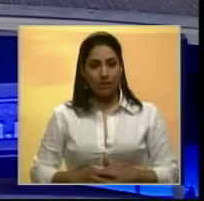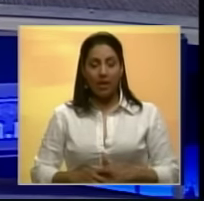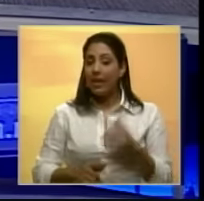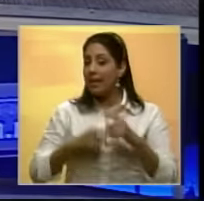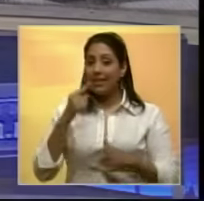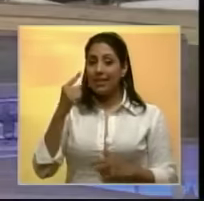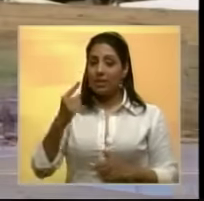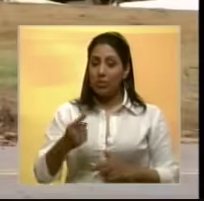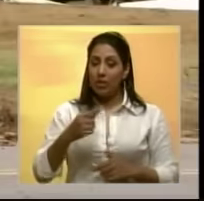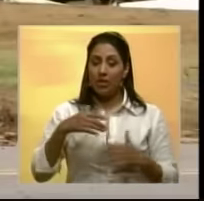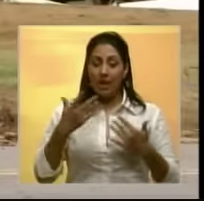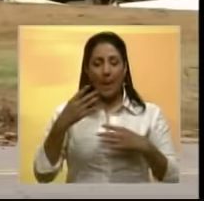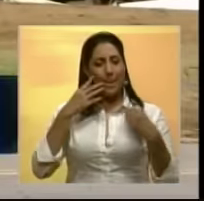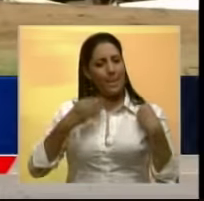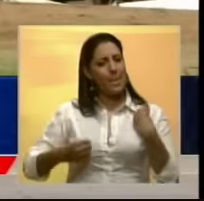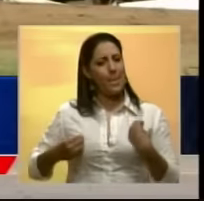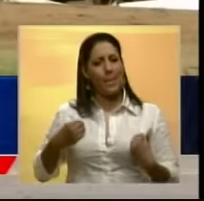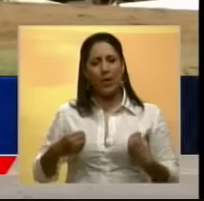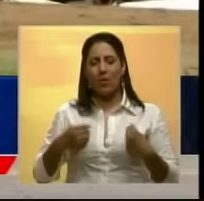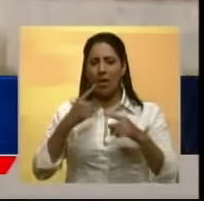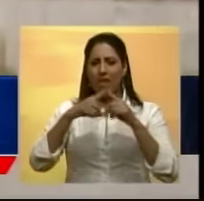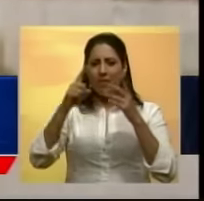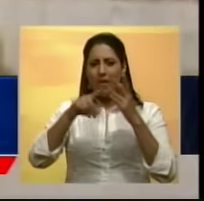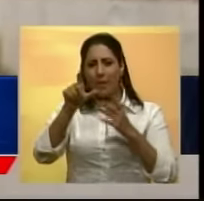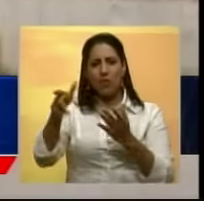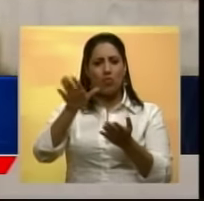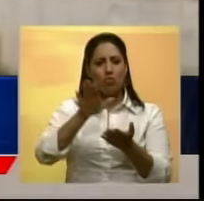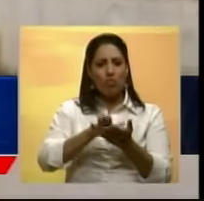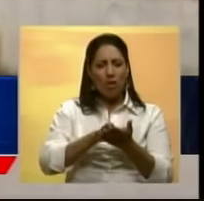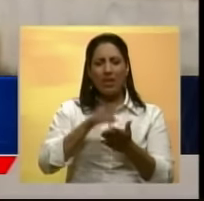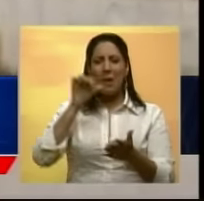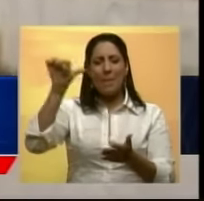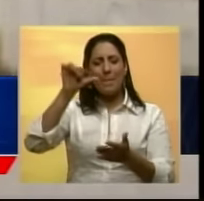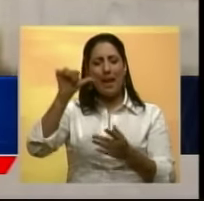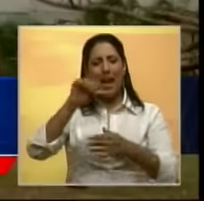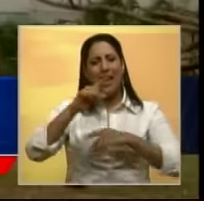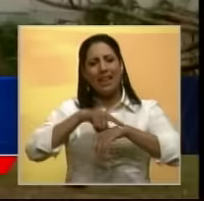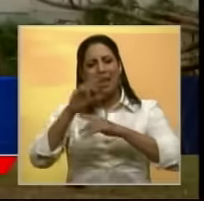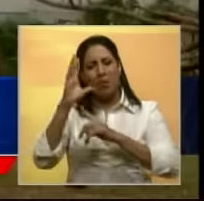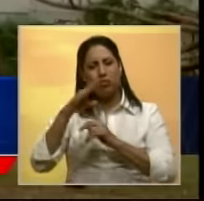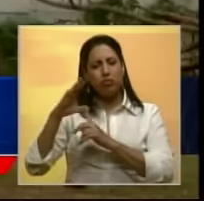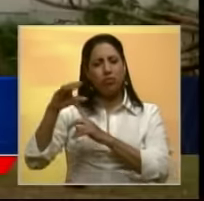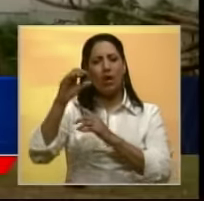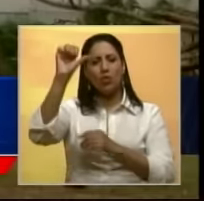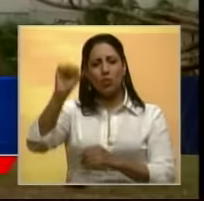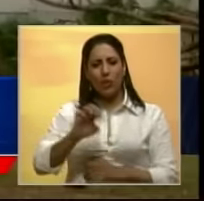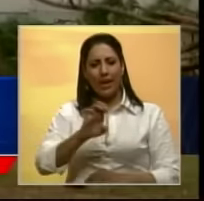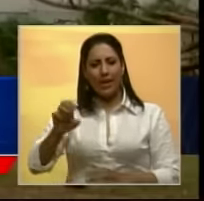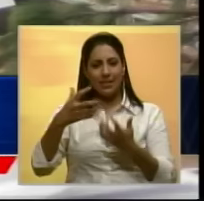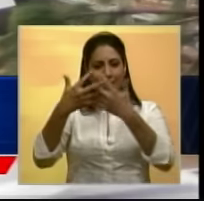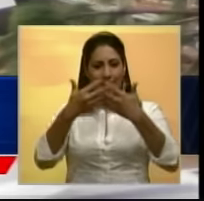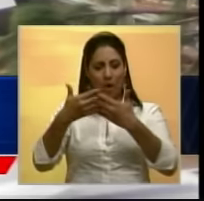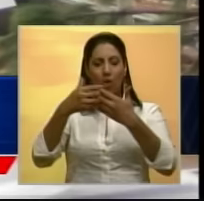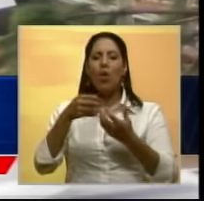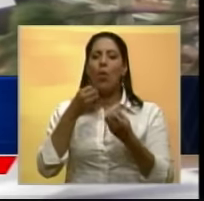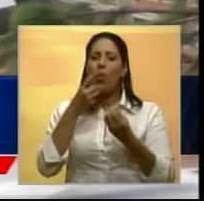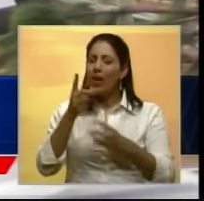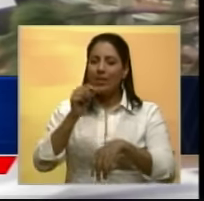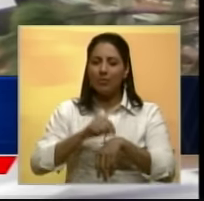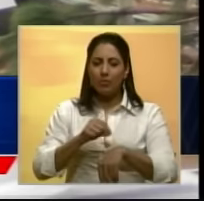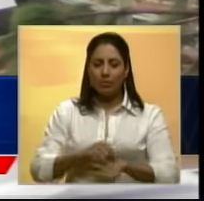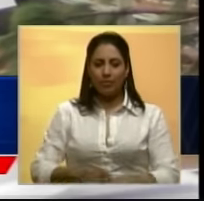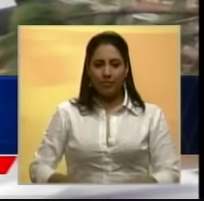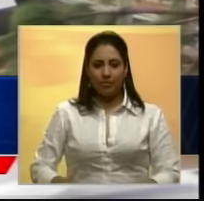Al regreso, preocupación. Varios fallecidos dejó el mal tiempo al sureste de Estados Unidos. Los detalles en